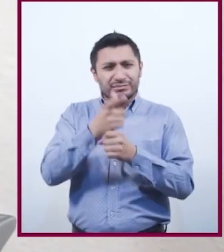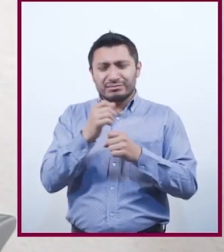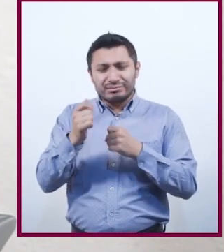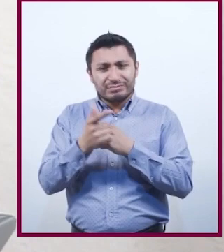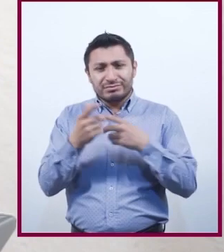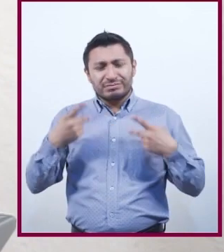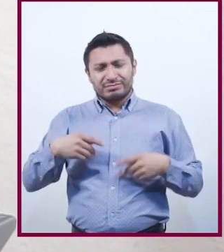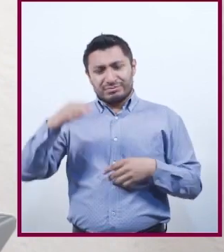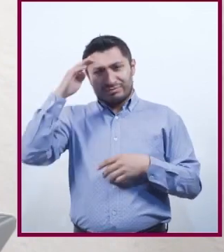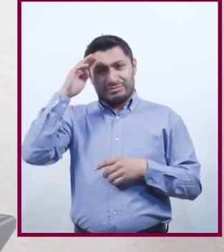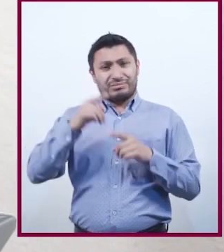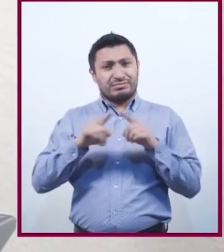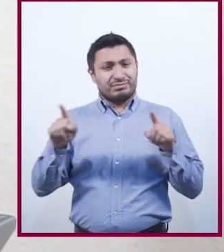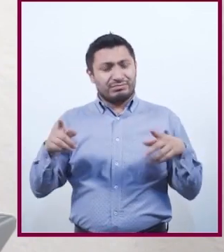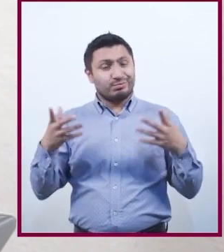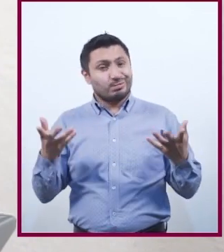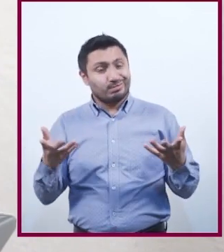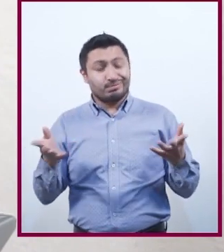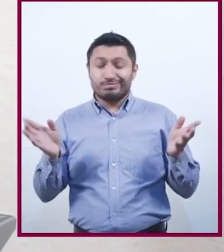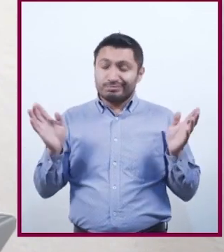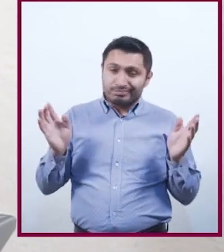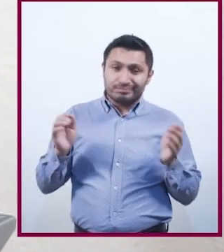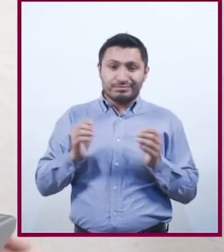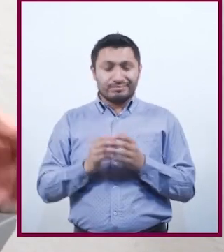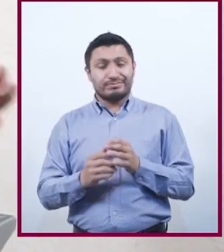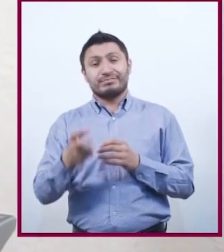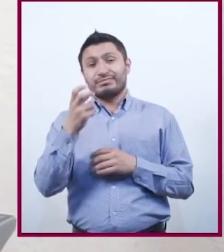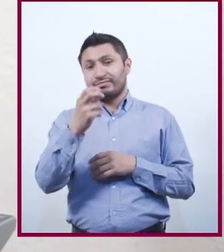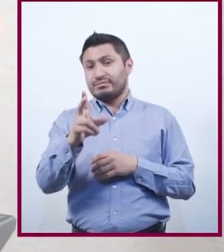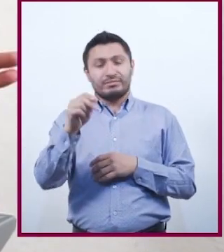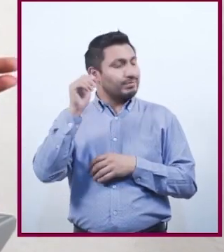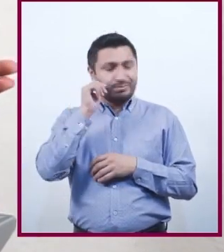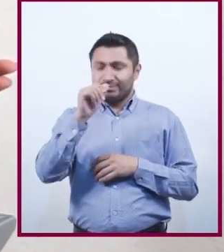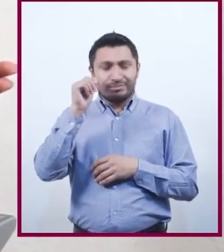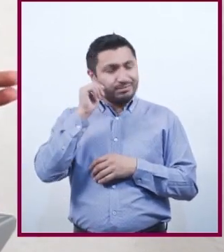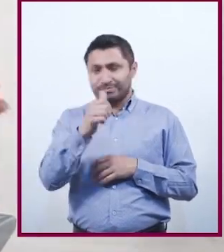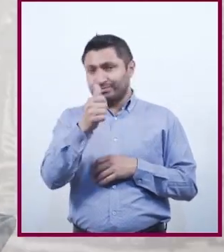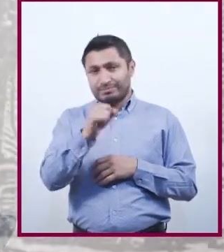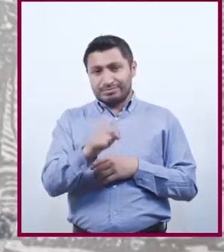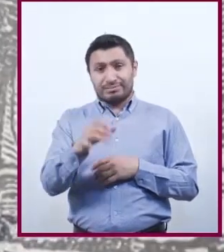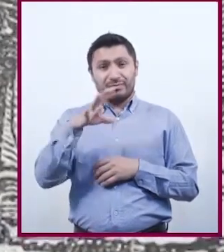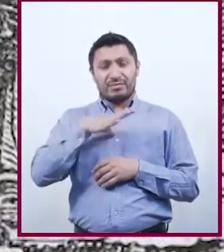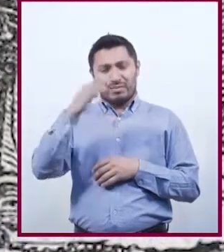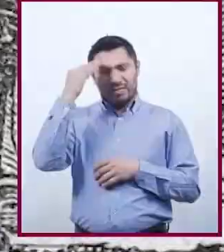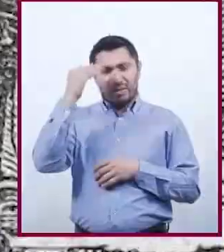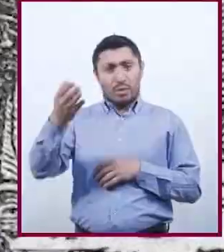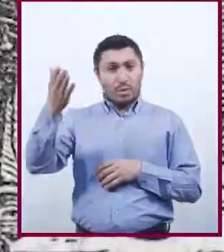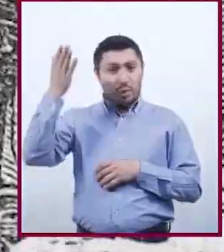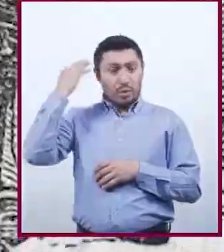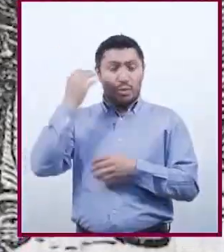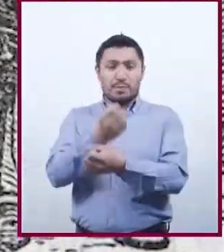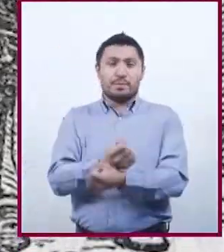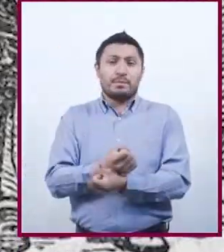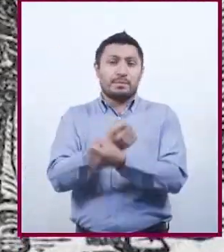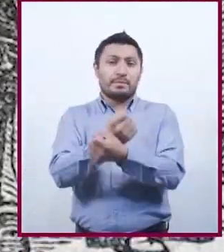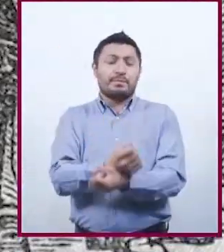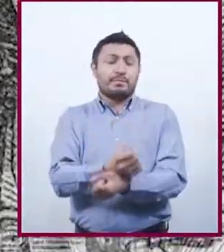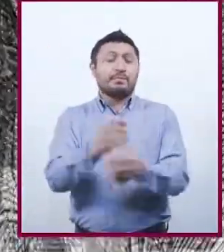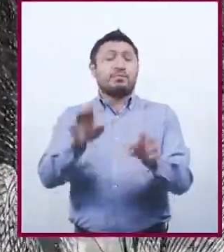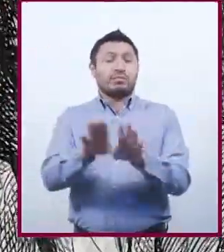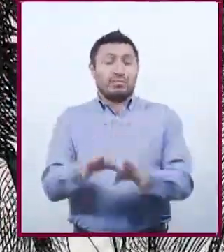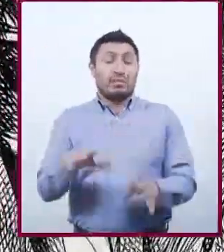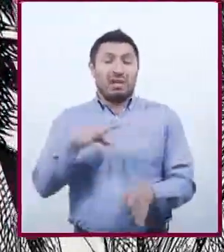encontrado con alguien que piense diferente? Bueno, pues esto no siempre fue así. Hubo una época en que la esclavitud